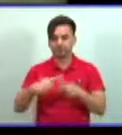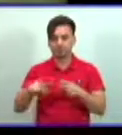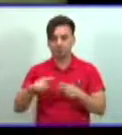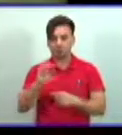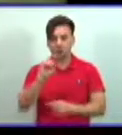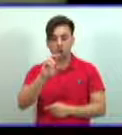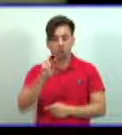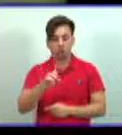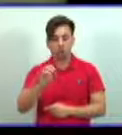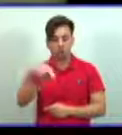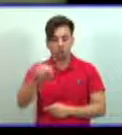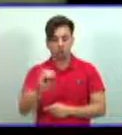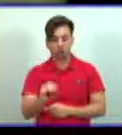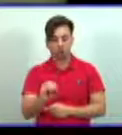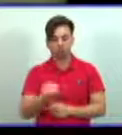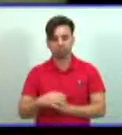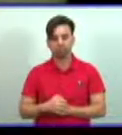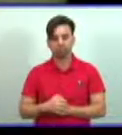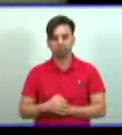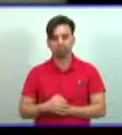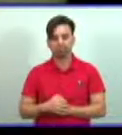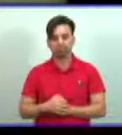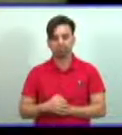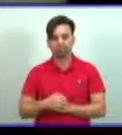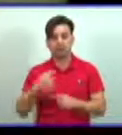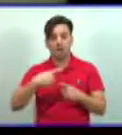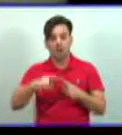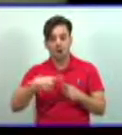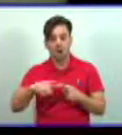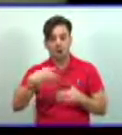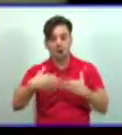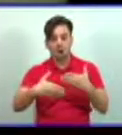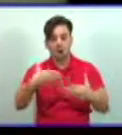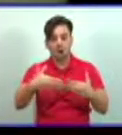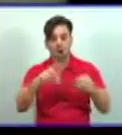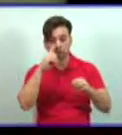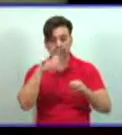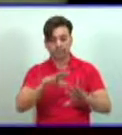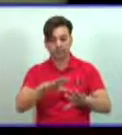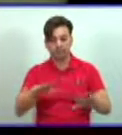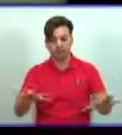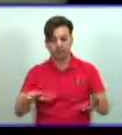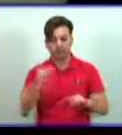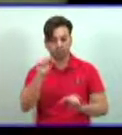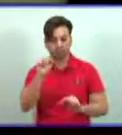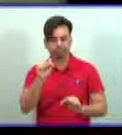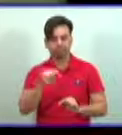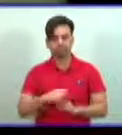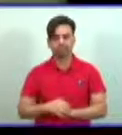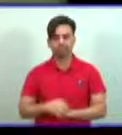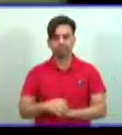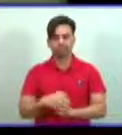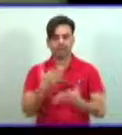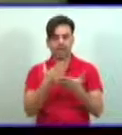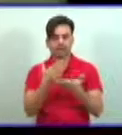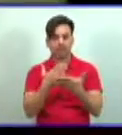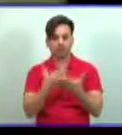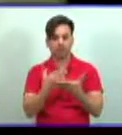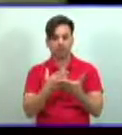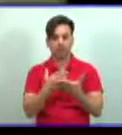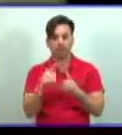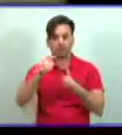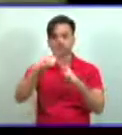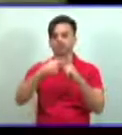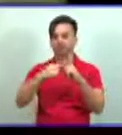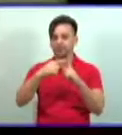Y por supuesto, con otro de los fenómenos que sucede en la atmósfera y que ya estudiamos en nuestras clases, que está referido a la